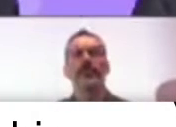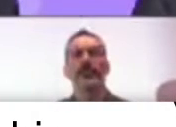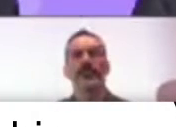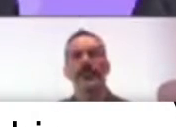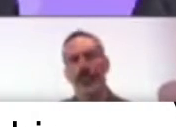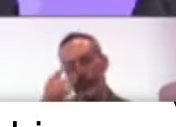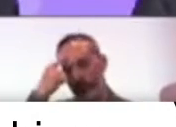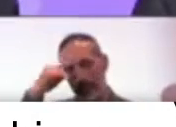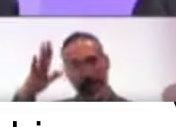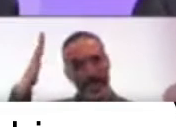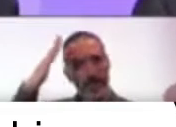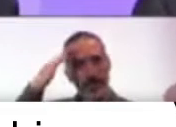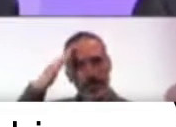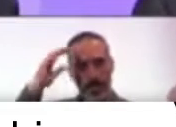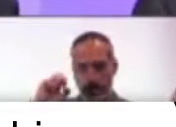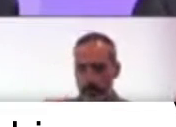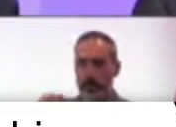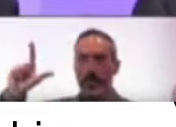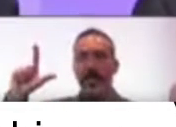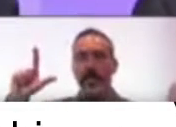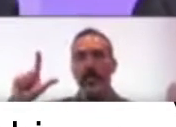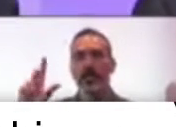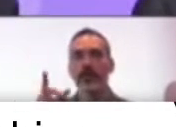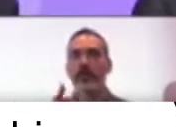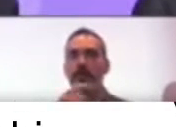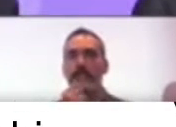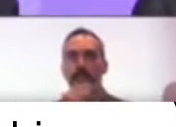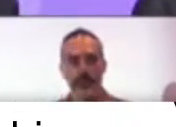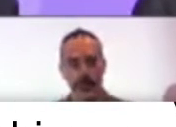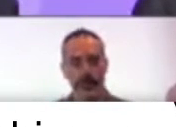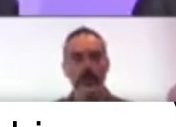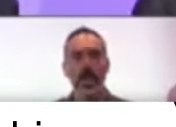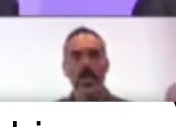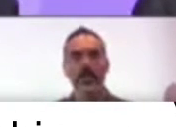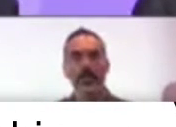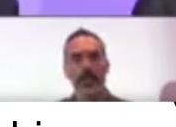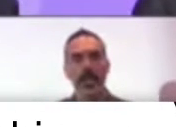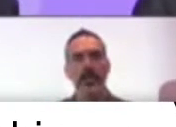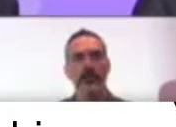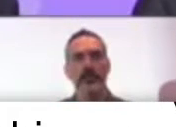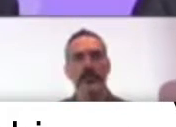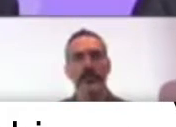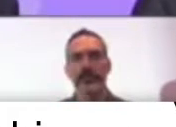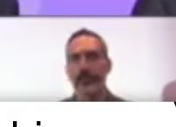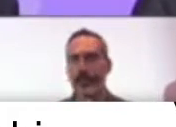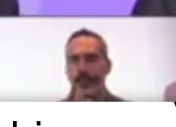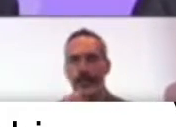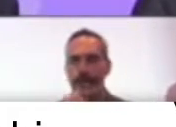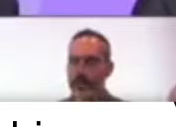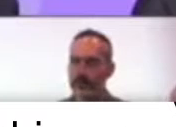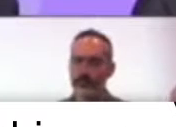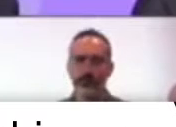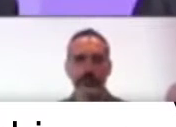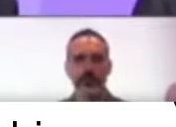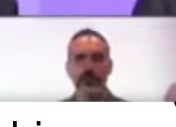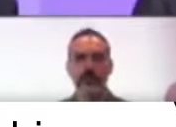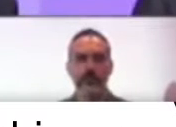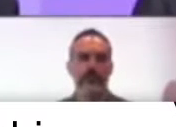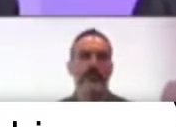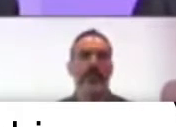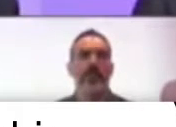las policías estatales y municipales, sobre la figura de la policía metropolitana, el mejoramiento de sus